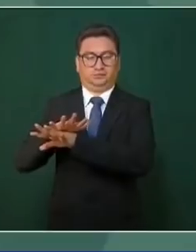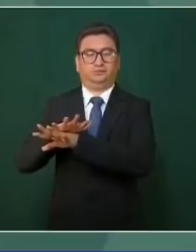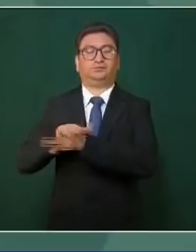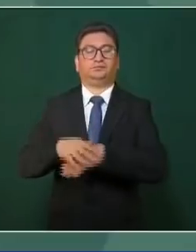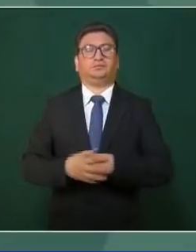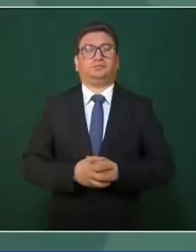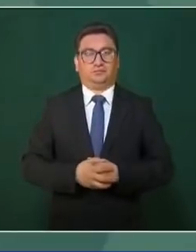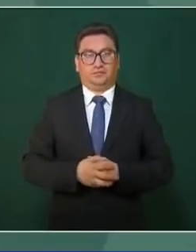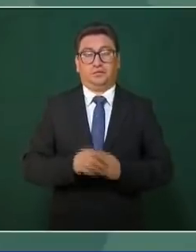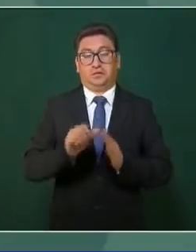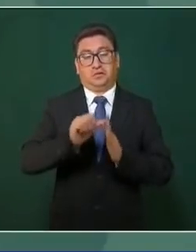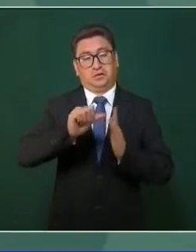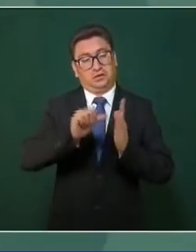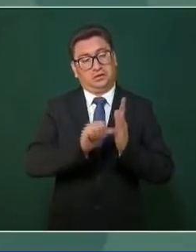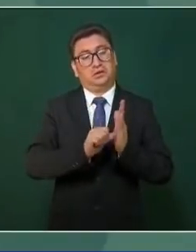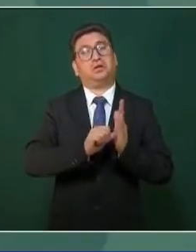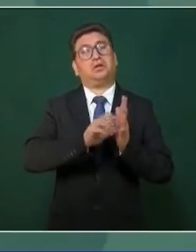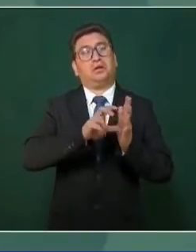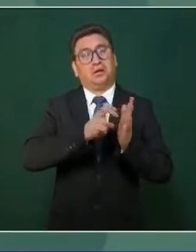reforman los artículos